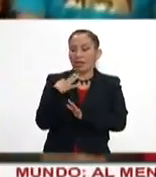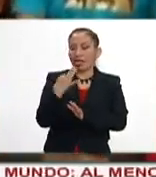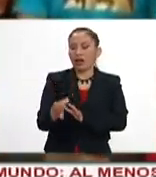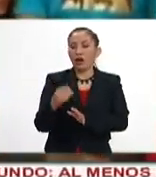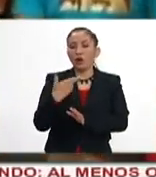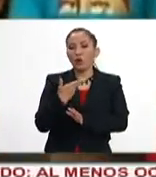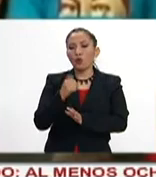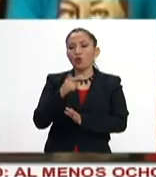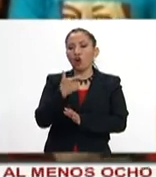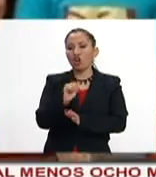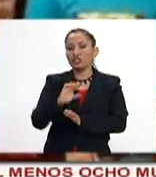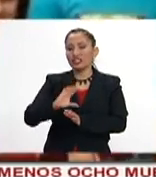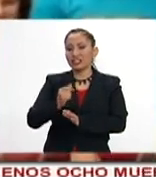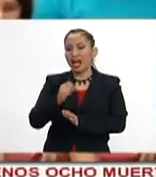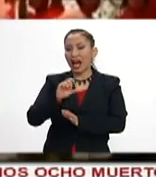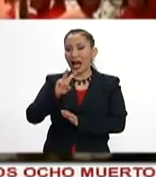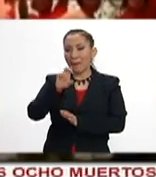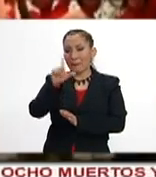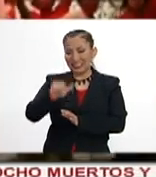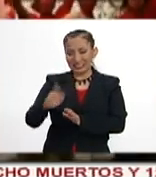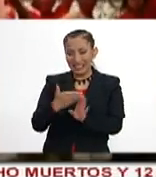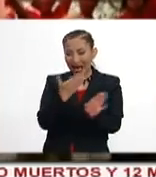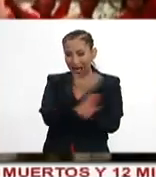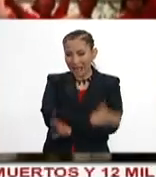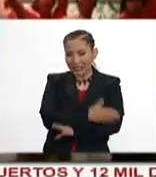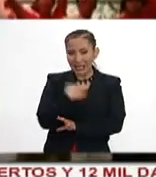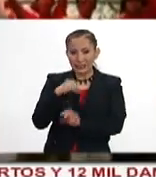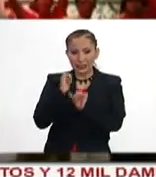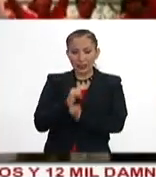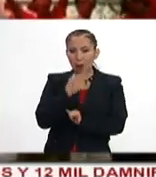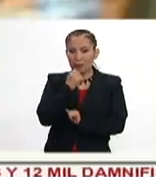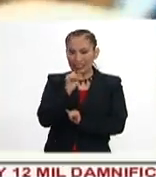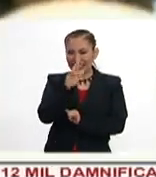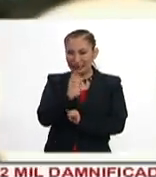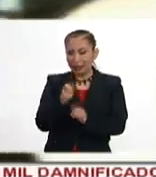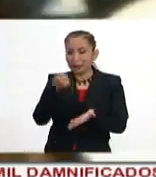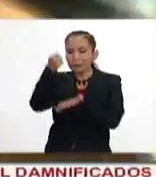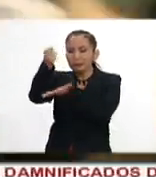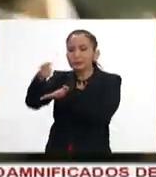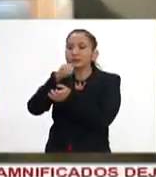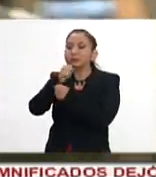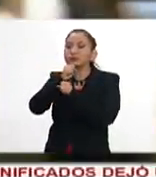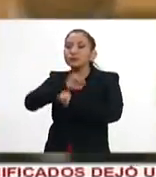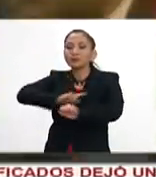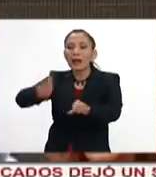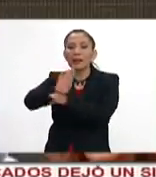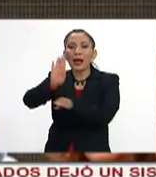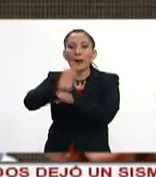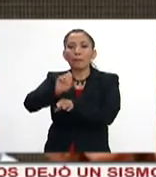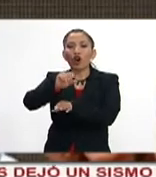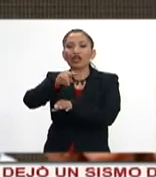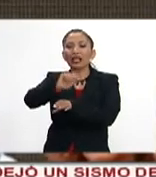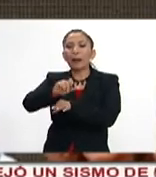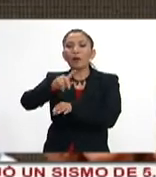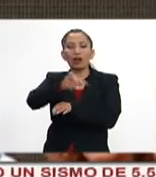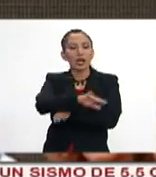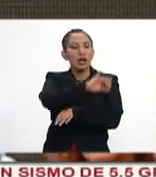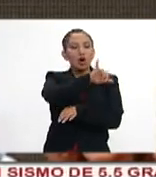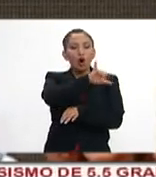Chávez. Bueno, el entonces canciller entregó los recursos a los publicistas brasileños Mónica Moura